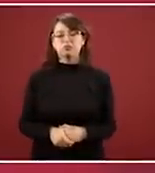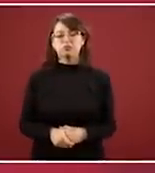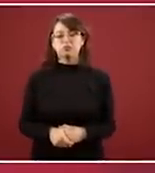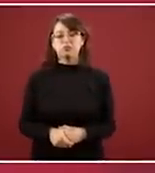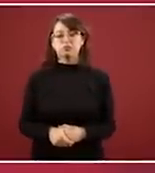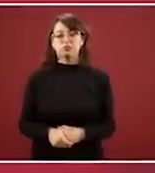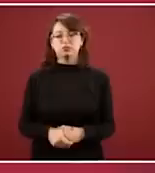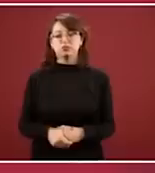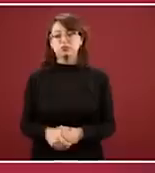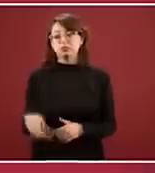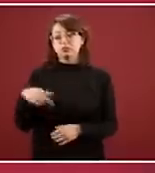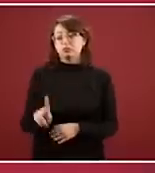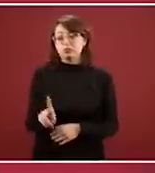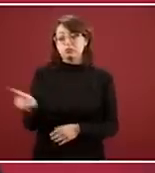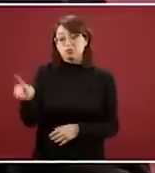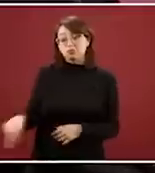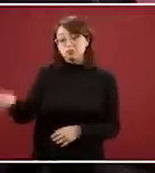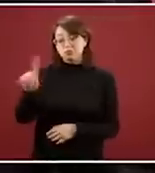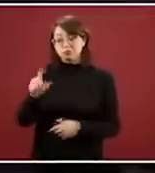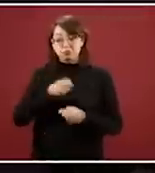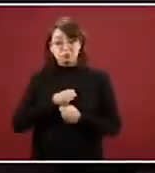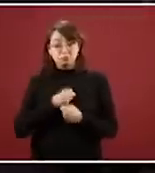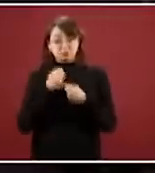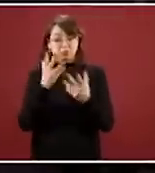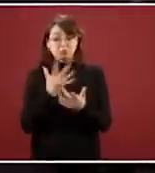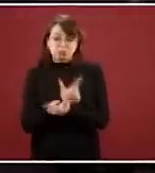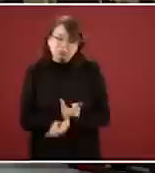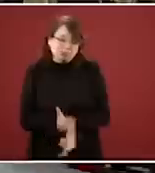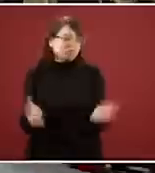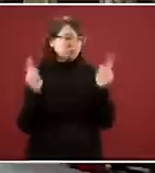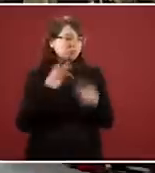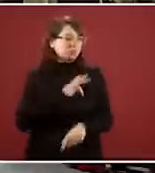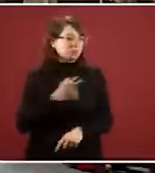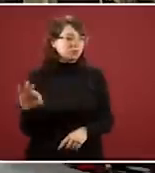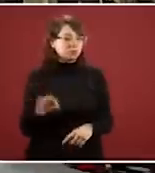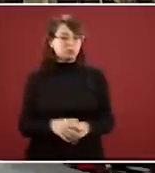pero son libres, ¿eh?, de plantear lo que consideren.